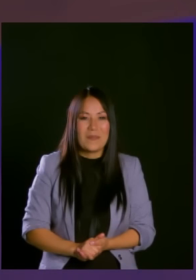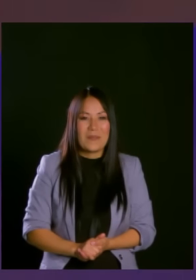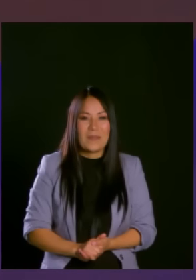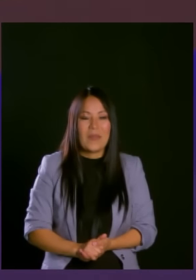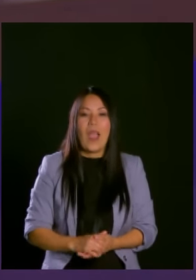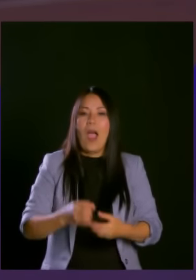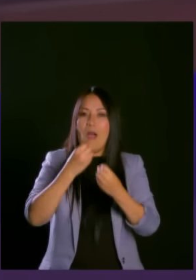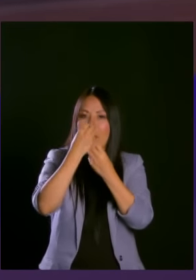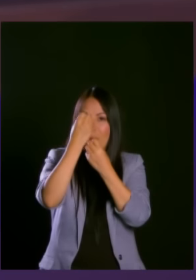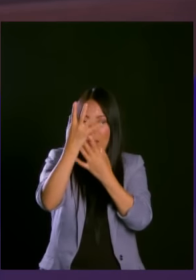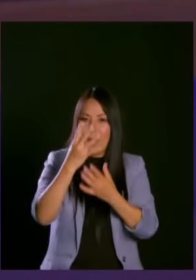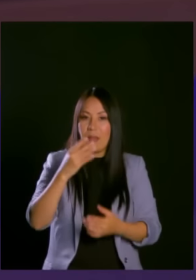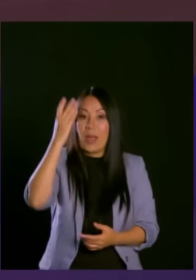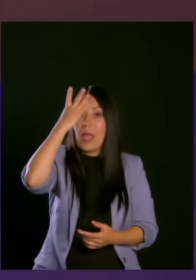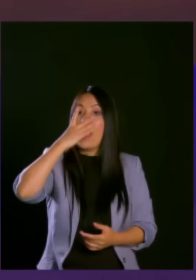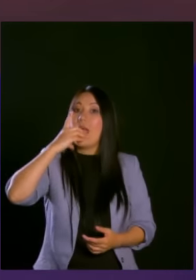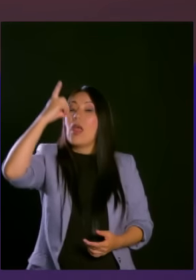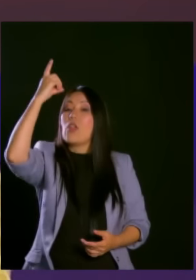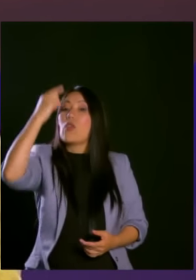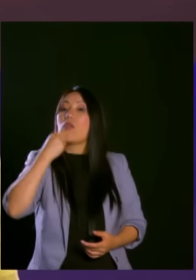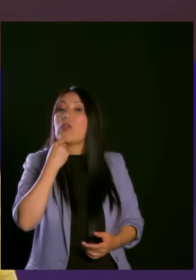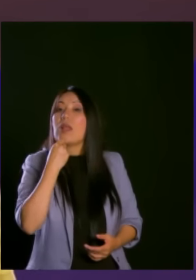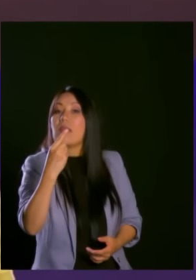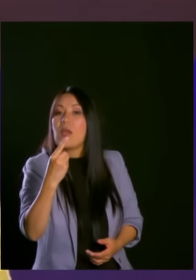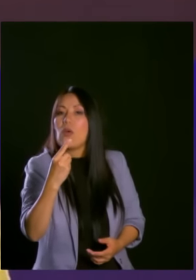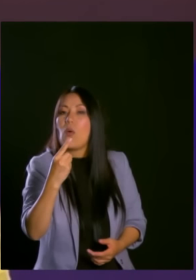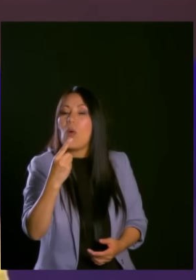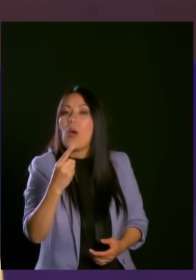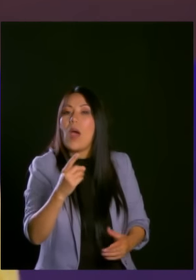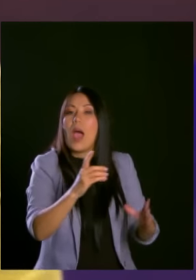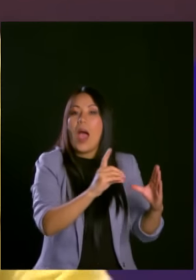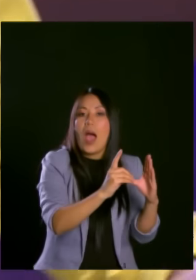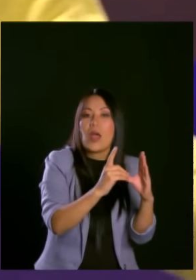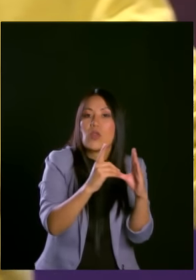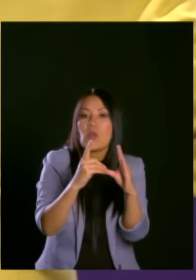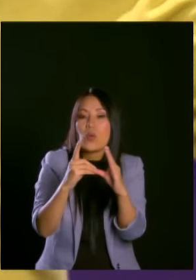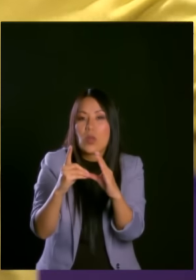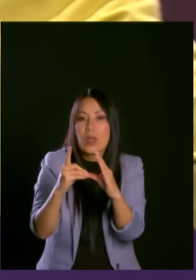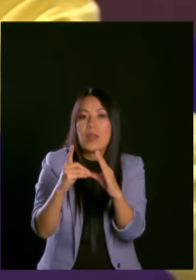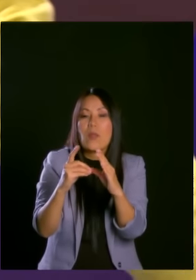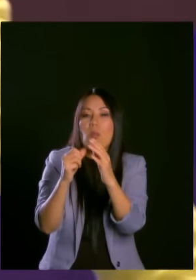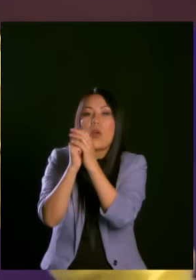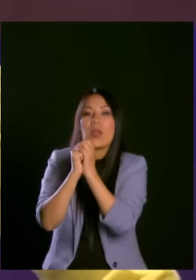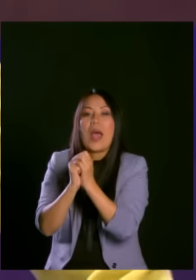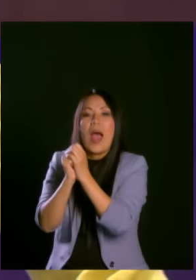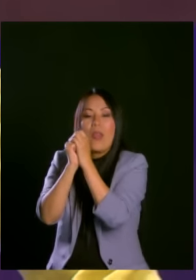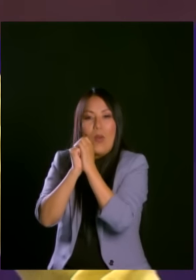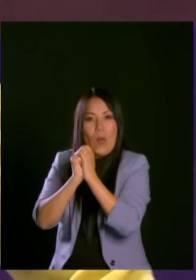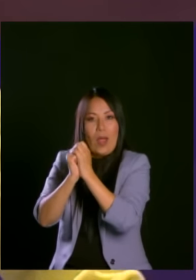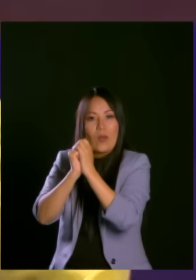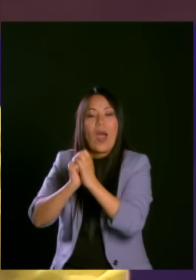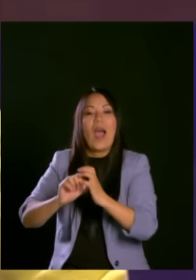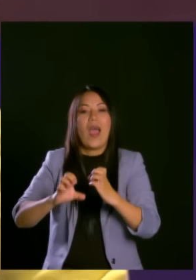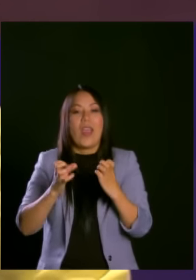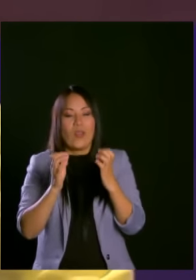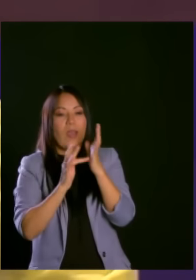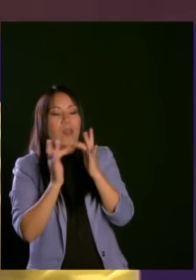¿Sabe a quién Dios le dio el mandato de ir a ser discípulos? A los que los estaban adorando, a los que le